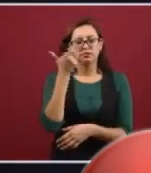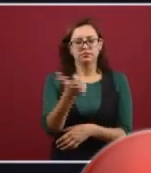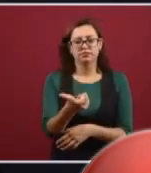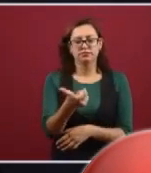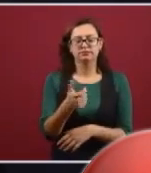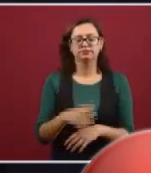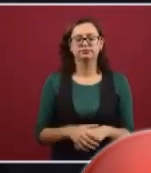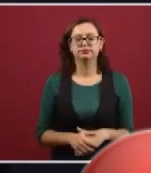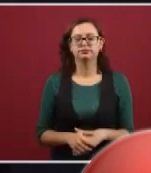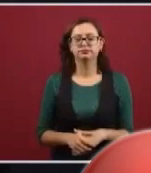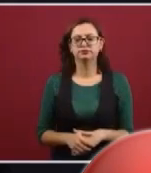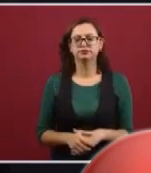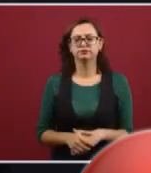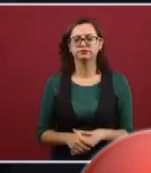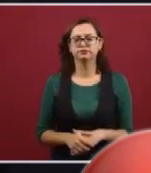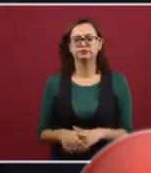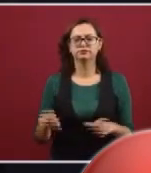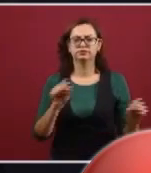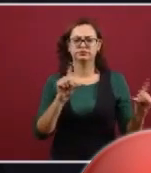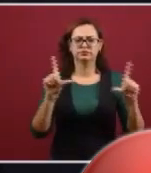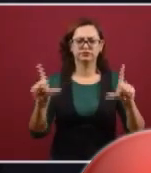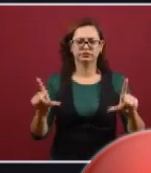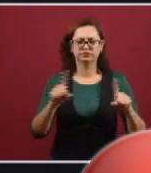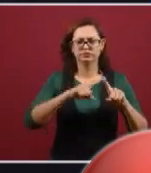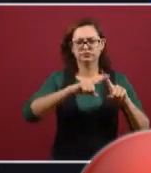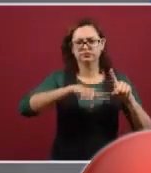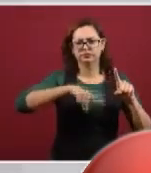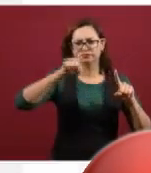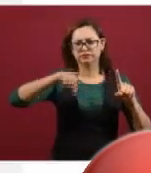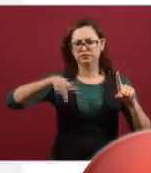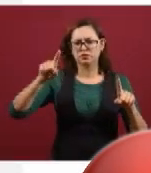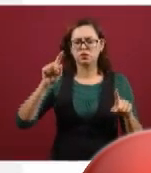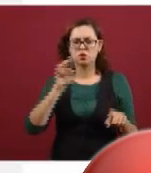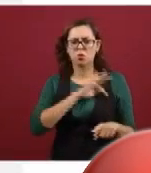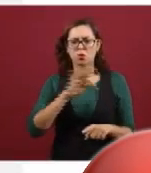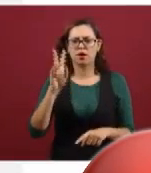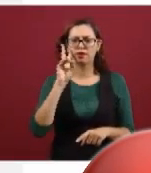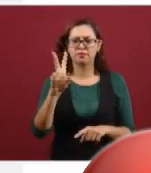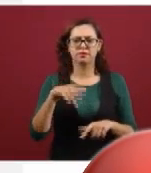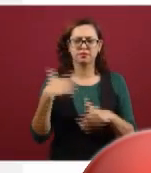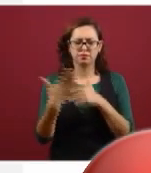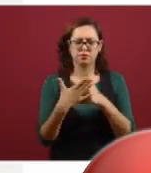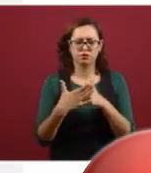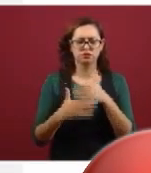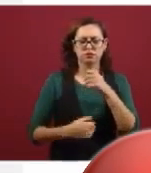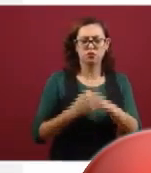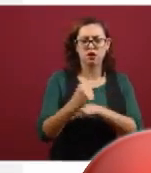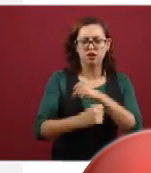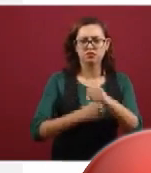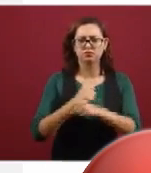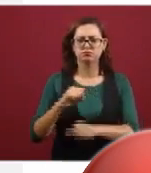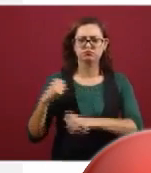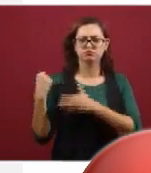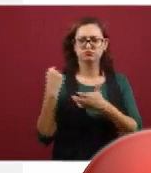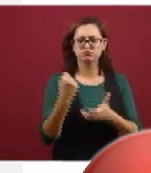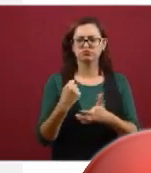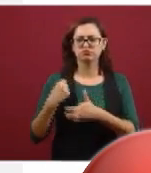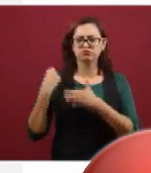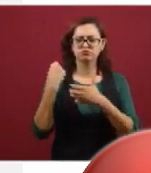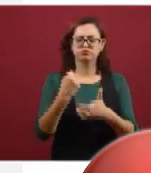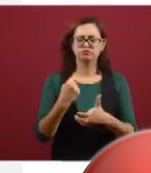En esta gráfica se muestran los requerimientos de inversión para los próximos años,